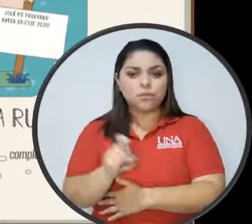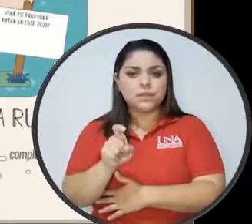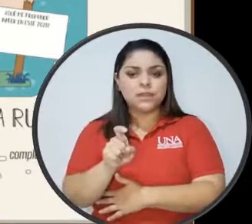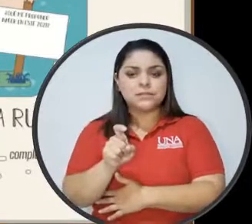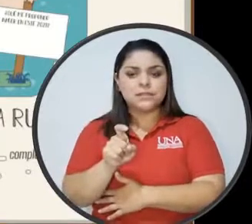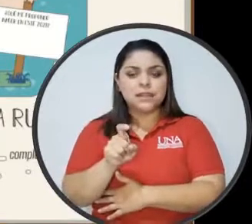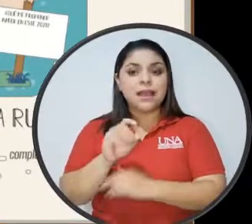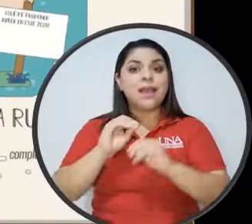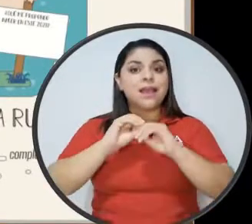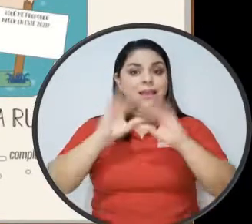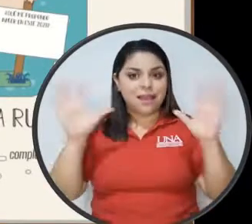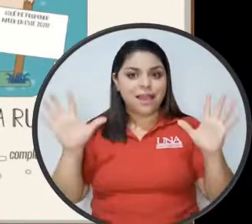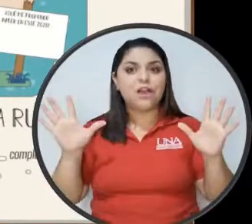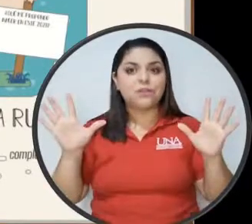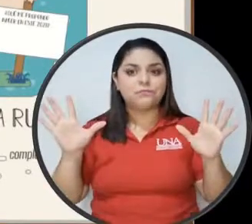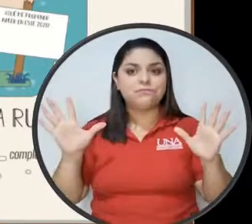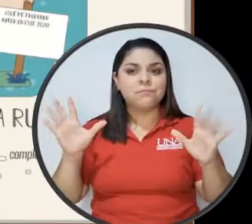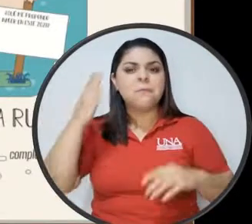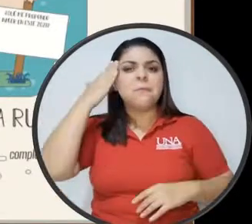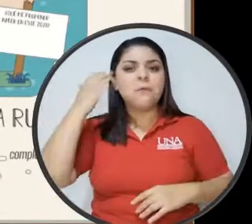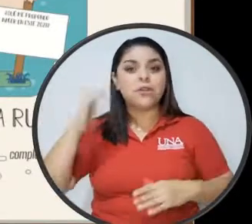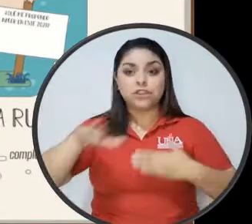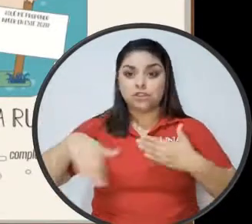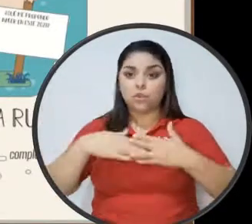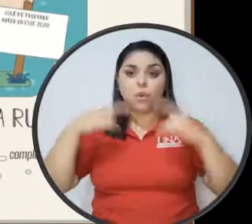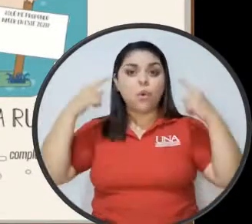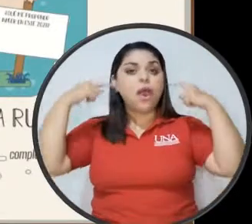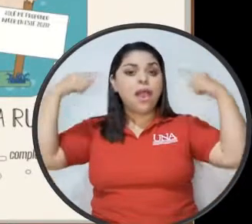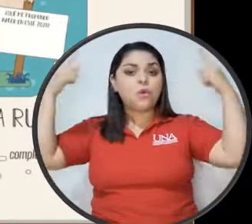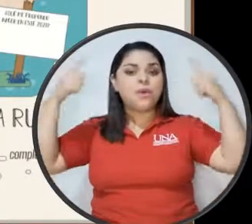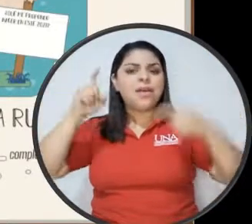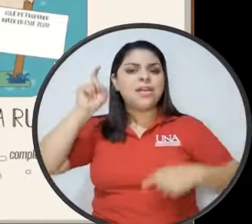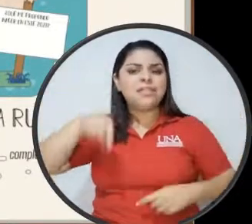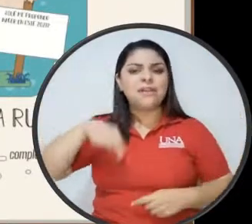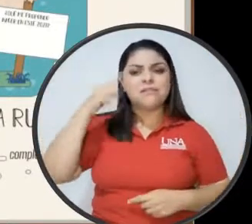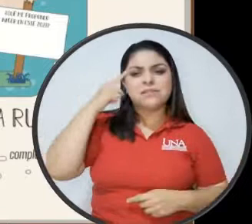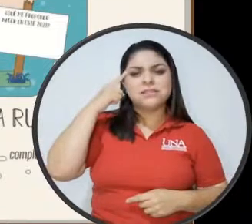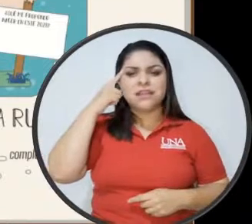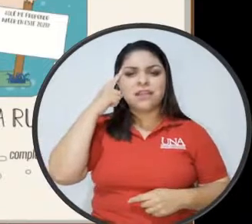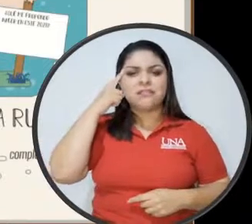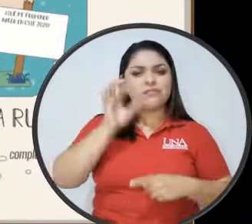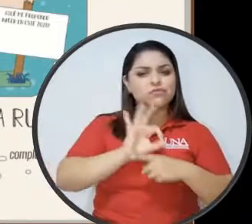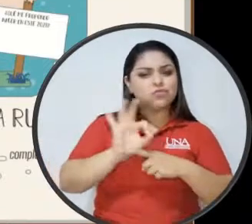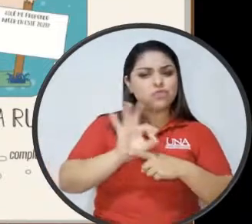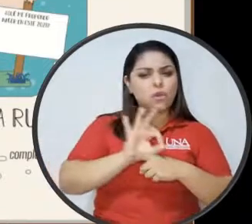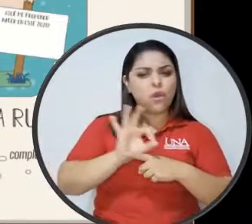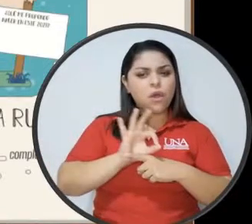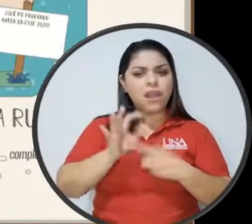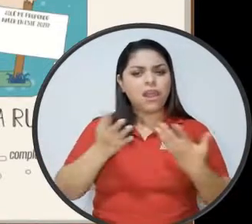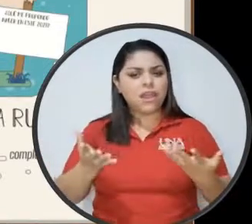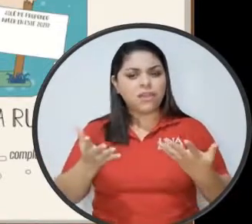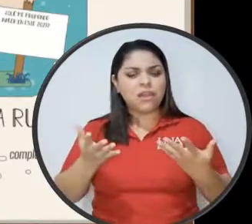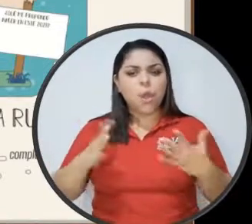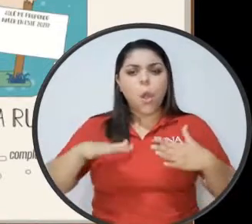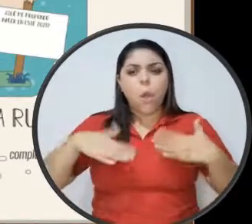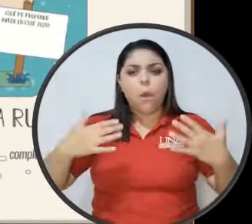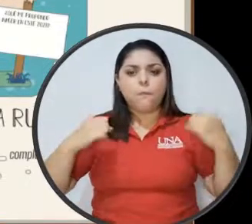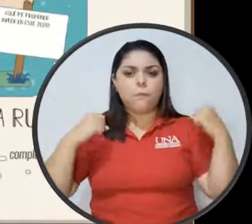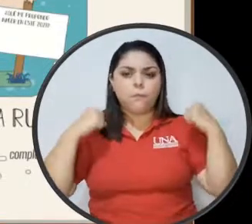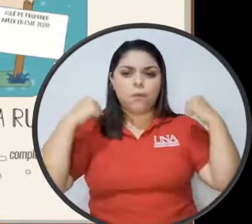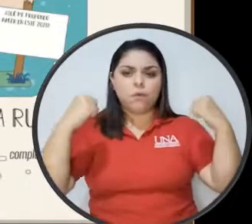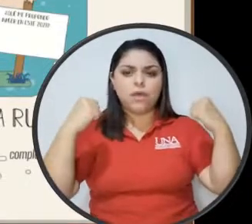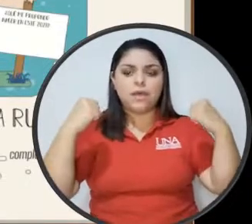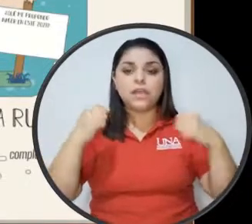preguntas. Claro, es que todo héroe tiene que cuestionarse qué le funciona, de dónde viene su poder